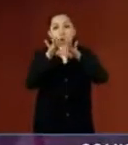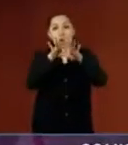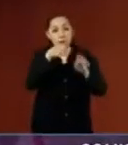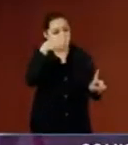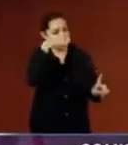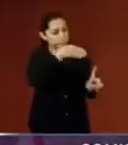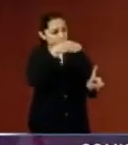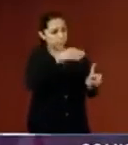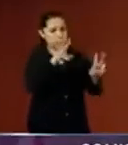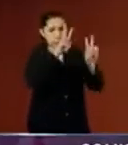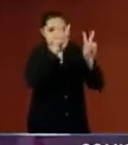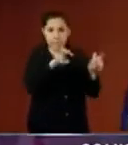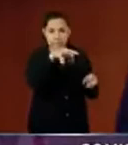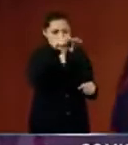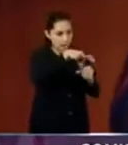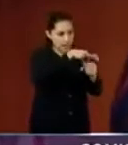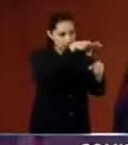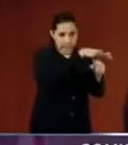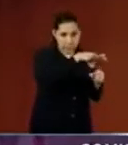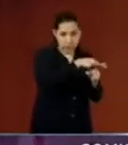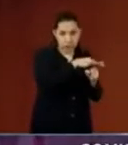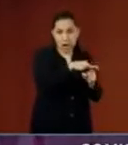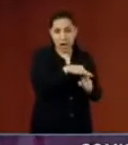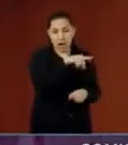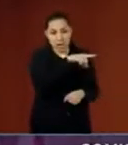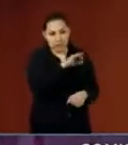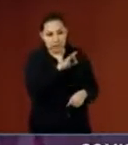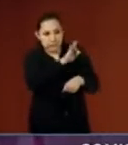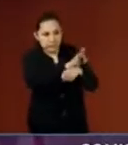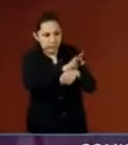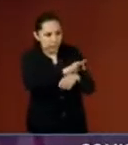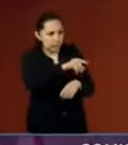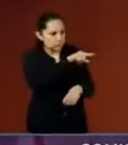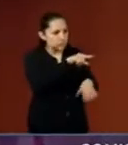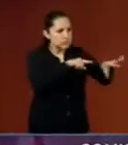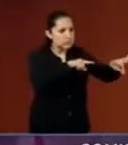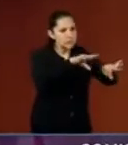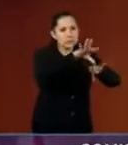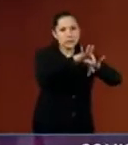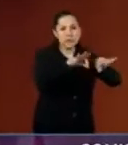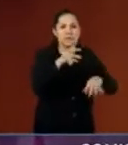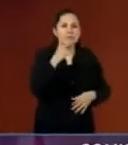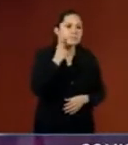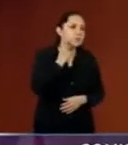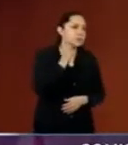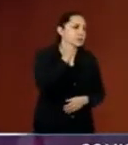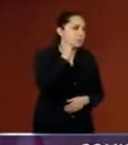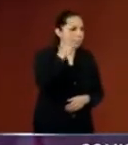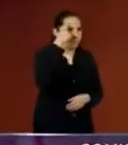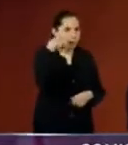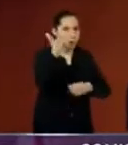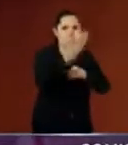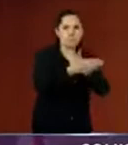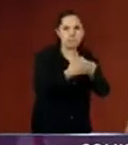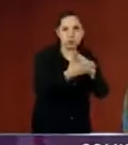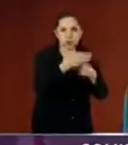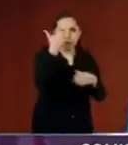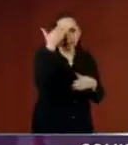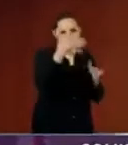mayorías para la siguiente legislatura, y que esté utilizando las instituciones para